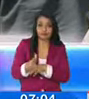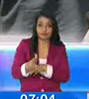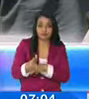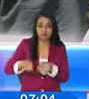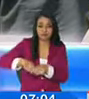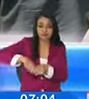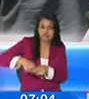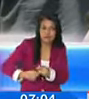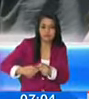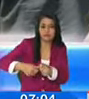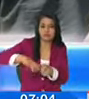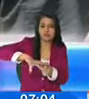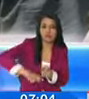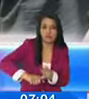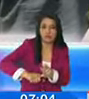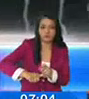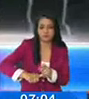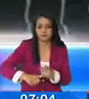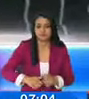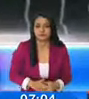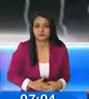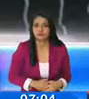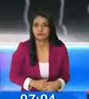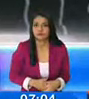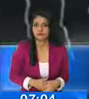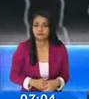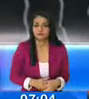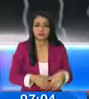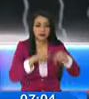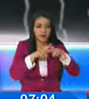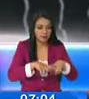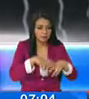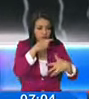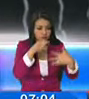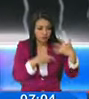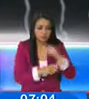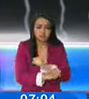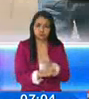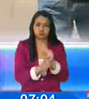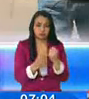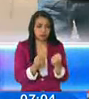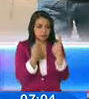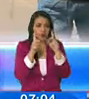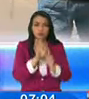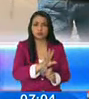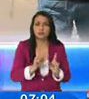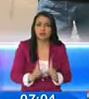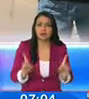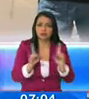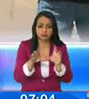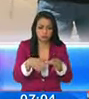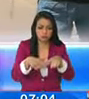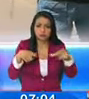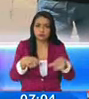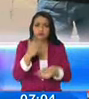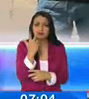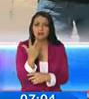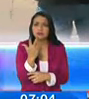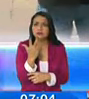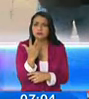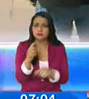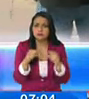se habían sustraído el cerebro del mismo. Al revisar los documentos, los uniformados se sorprendieron. La supuesta banda estaba conformada por tres